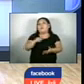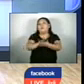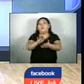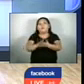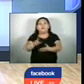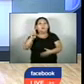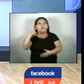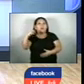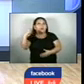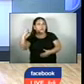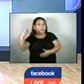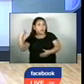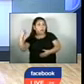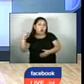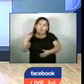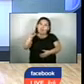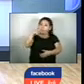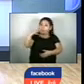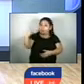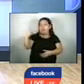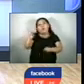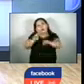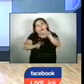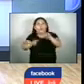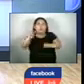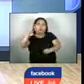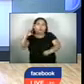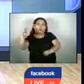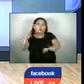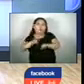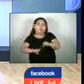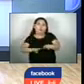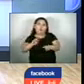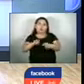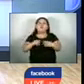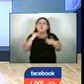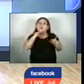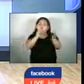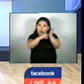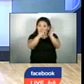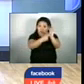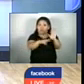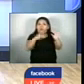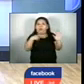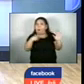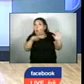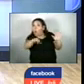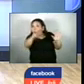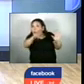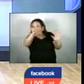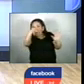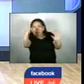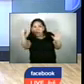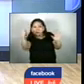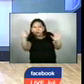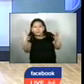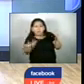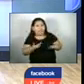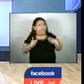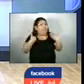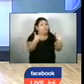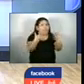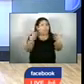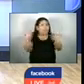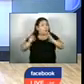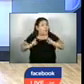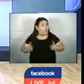entre $100 y $200, según el anuncio. Y cito, dijo: en ningún país del mundo se está entregando este kit,